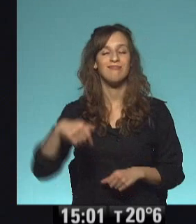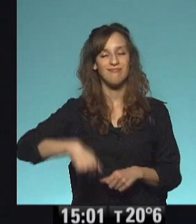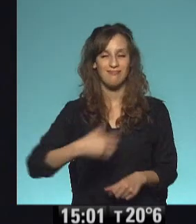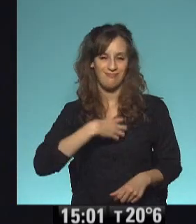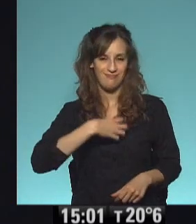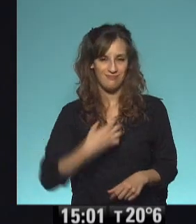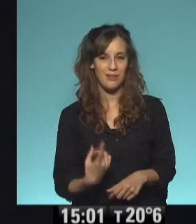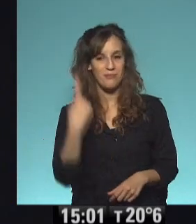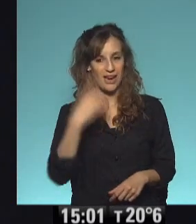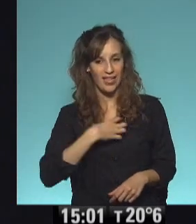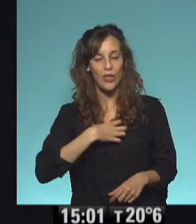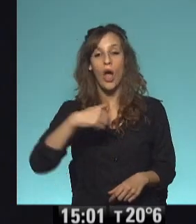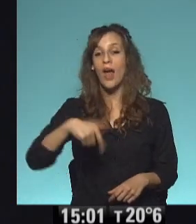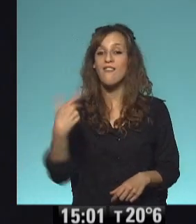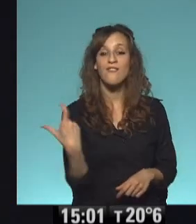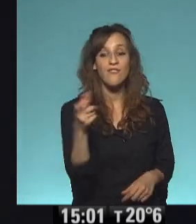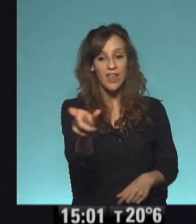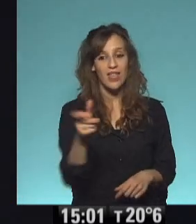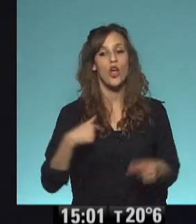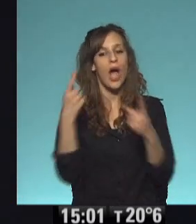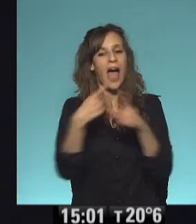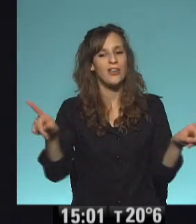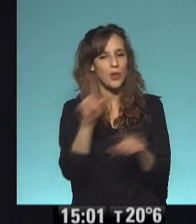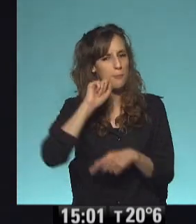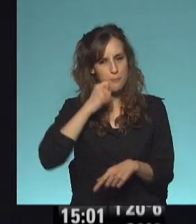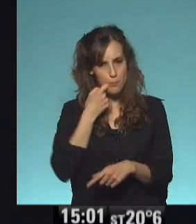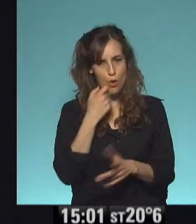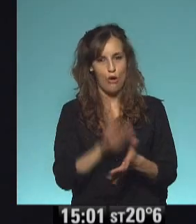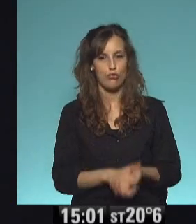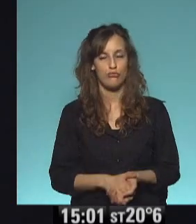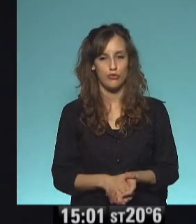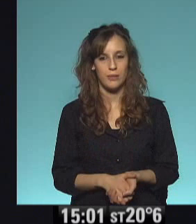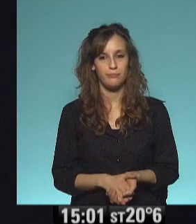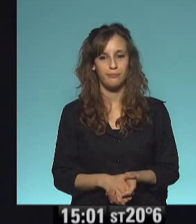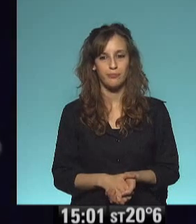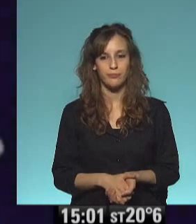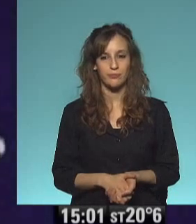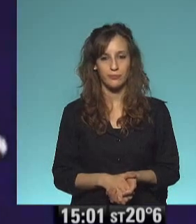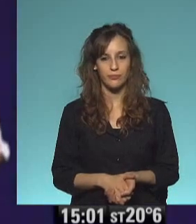Y nos vamos viendo un videito de una canción hermosa que se titula Aguacero. Ahora volvemos.